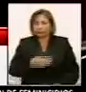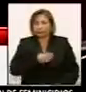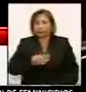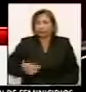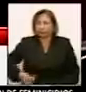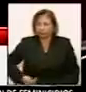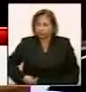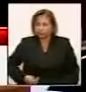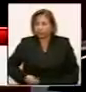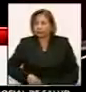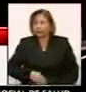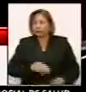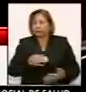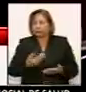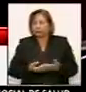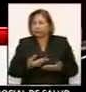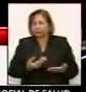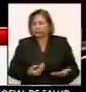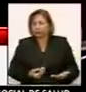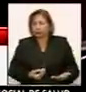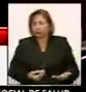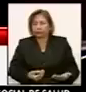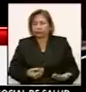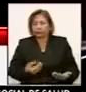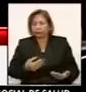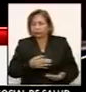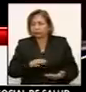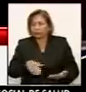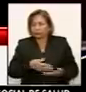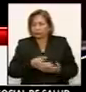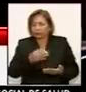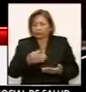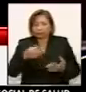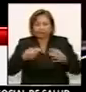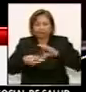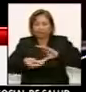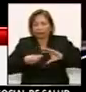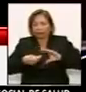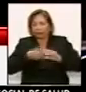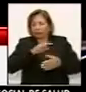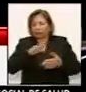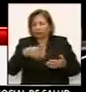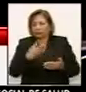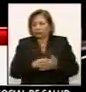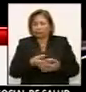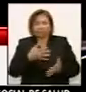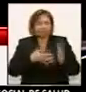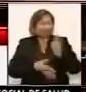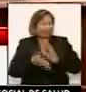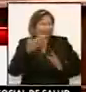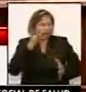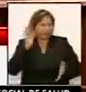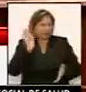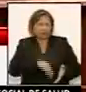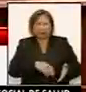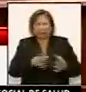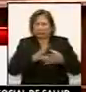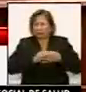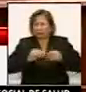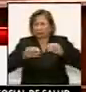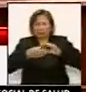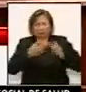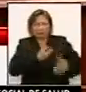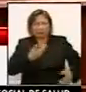ministro, a través de la presidencia, queremos saber la verdad. Queremos saber quiénes son todos los corruptos que han estado metidos en esta gran porquería. La más grande de la historia